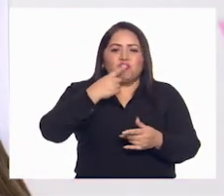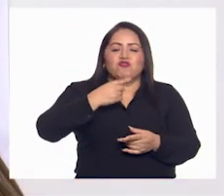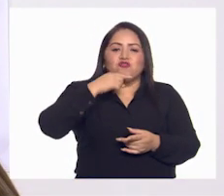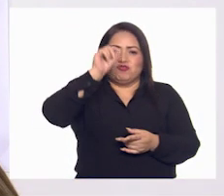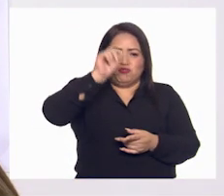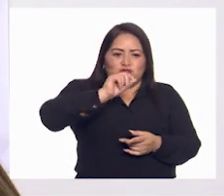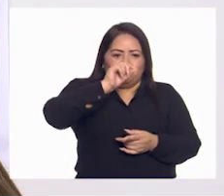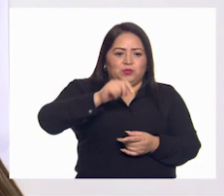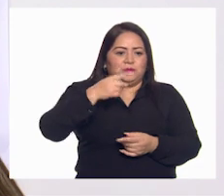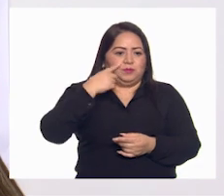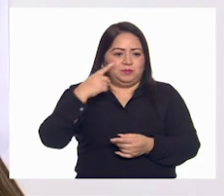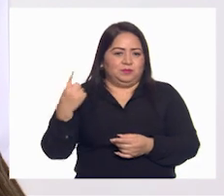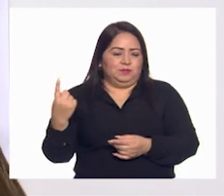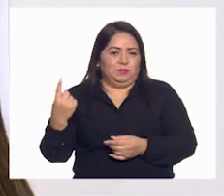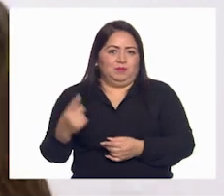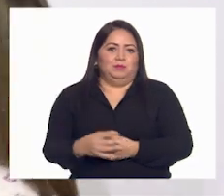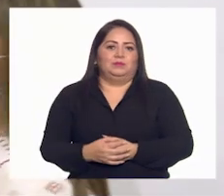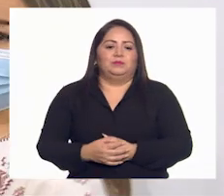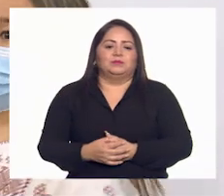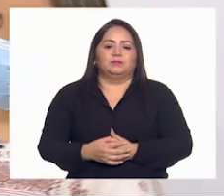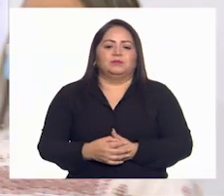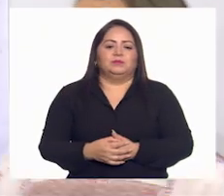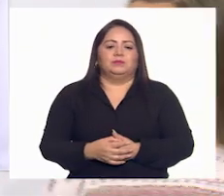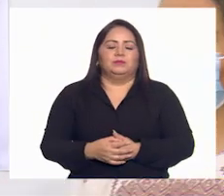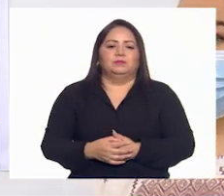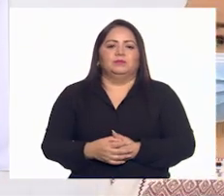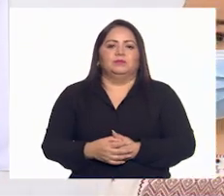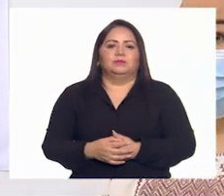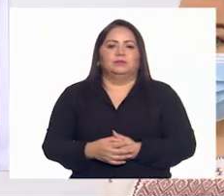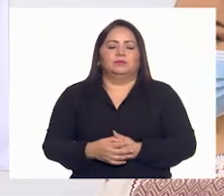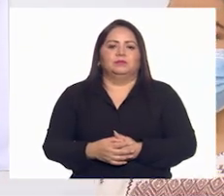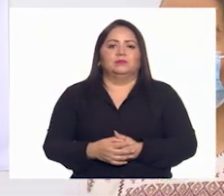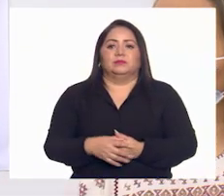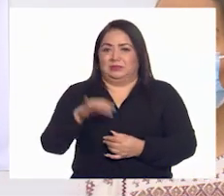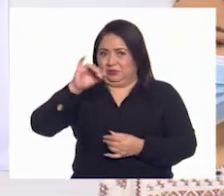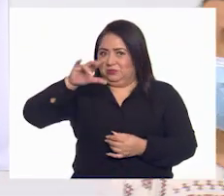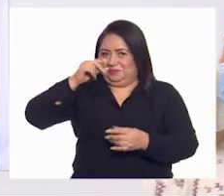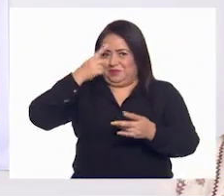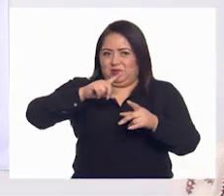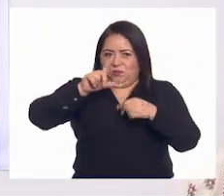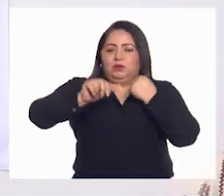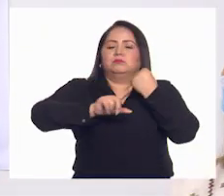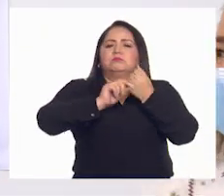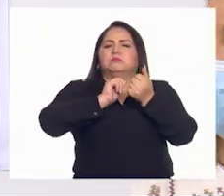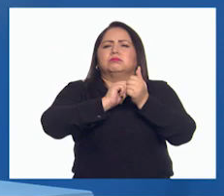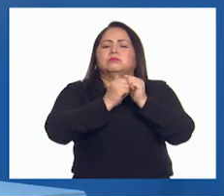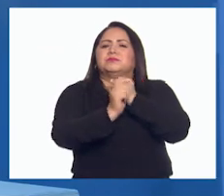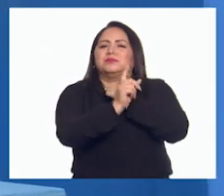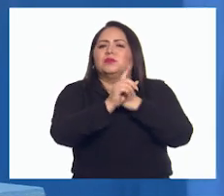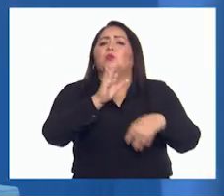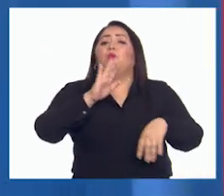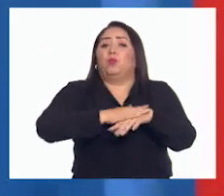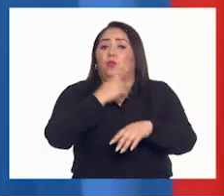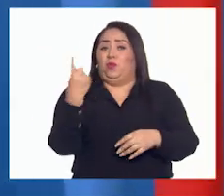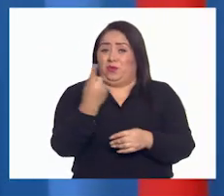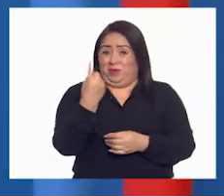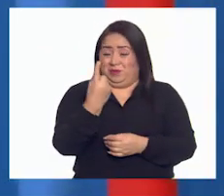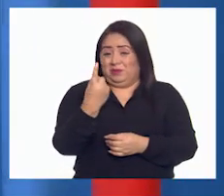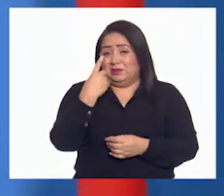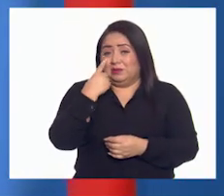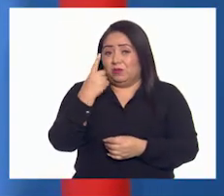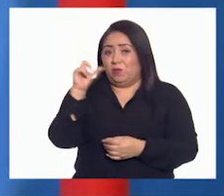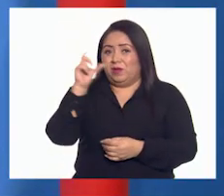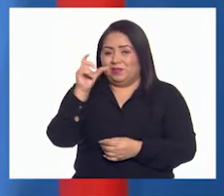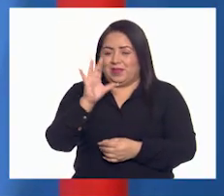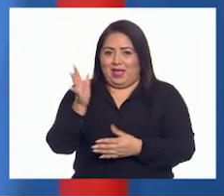rojo. Y en este caso tendríamos también que pasar a las primeras consecuencias, ¿no, Vero? Claro, porque en definitiva, el